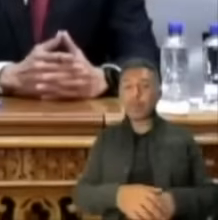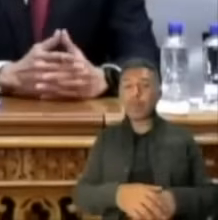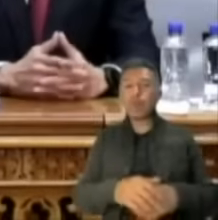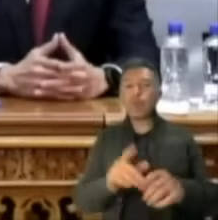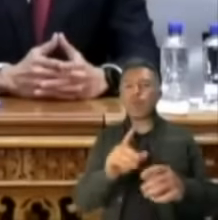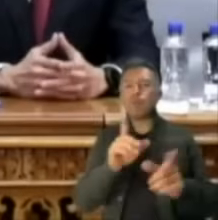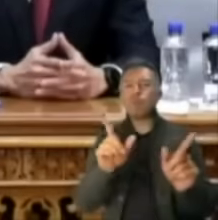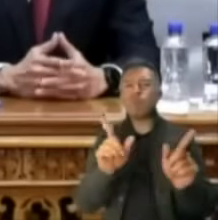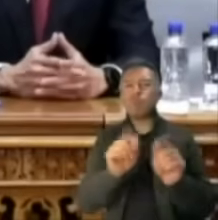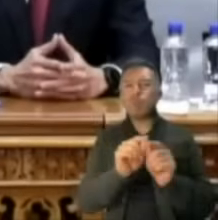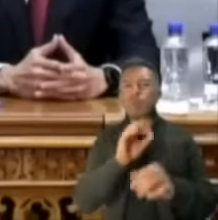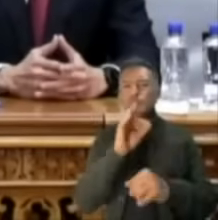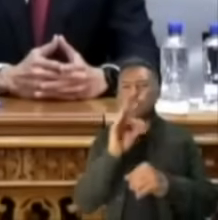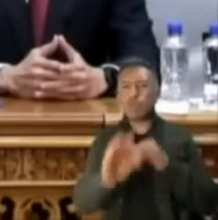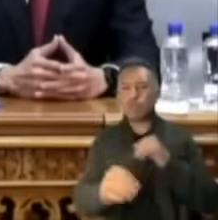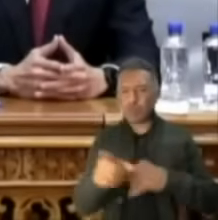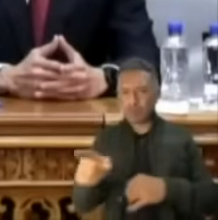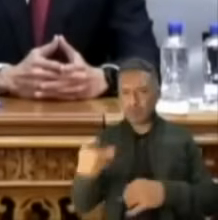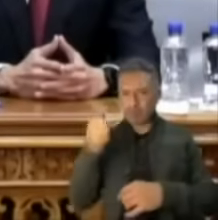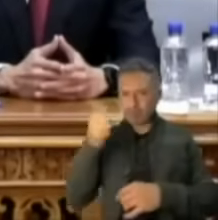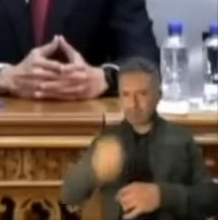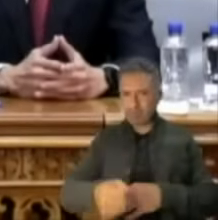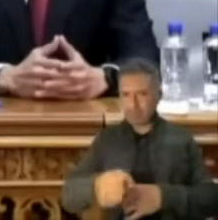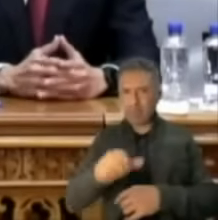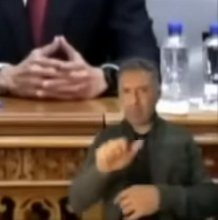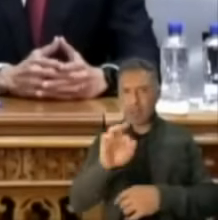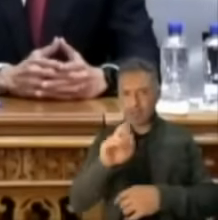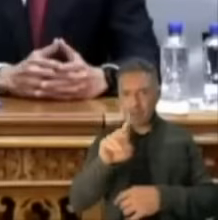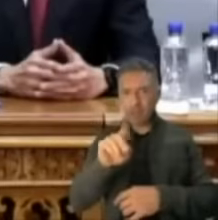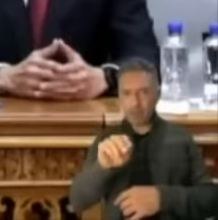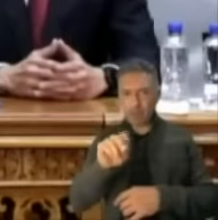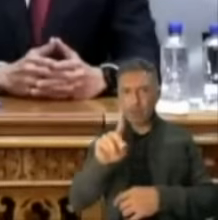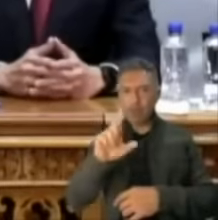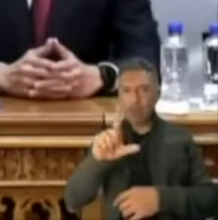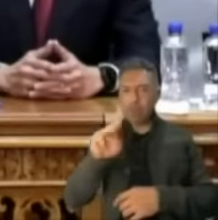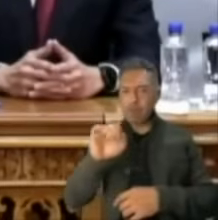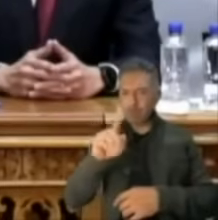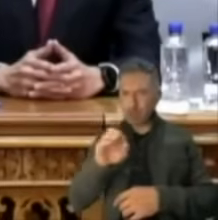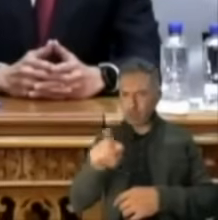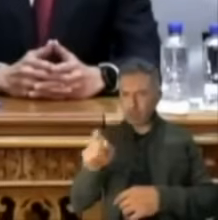reconociendo a Alfredo del Mazo, porque